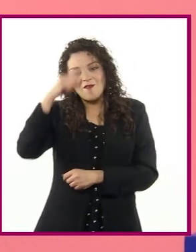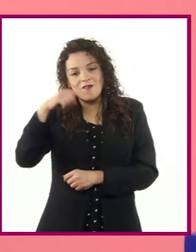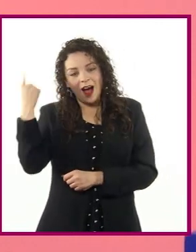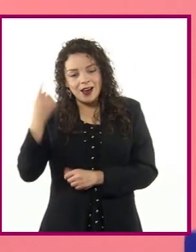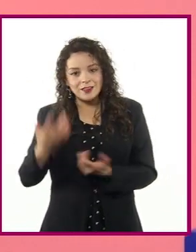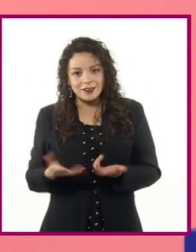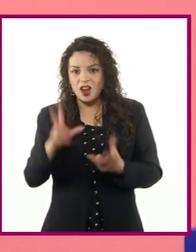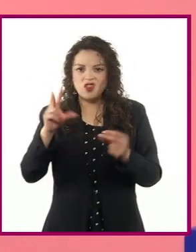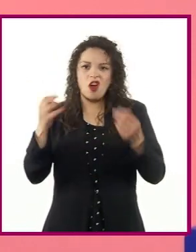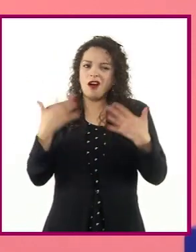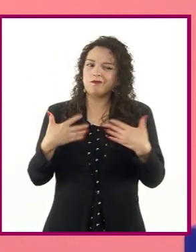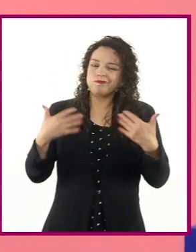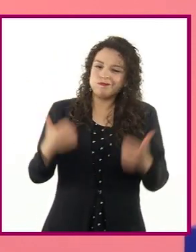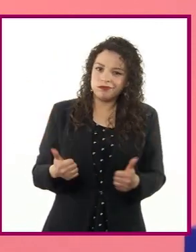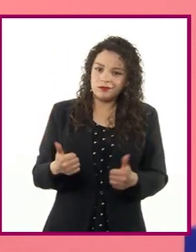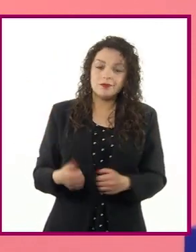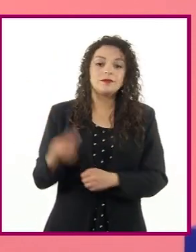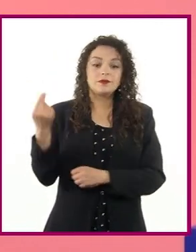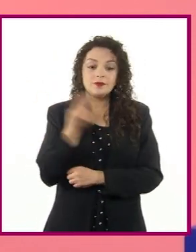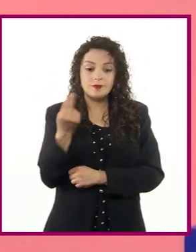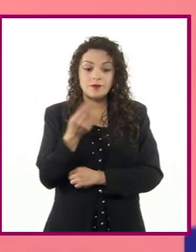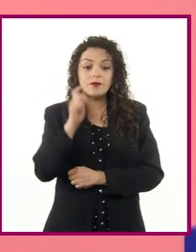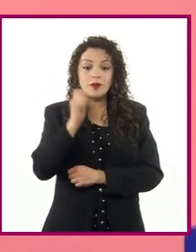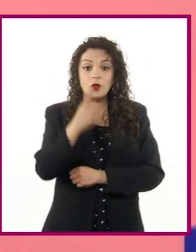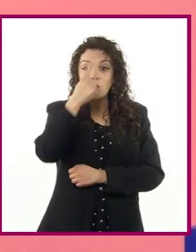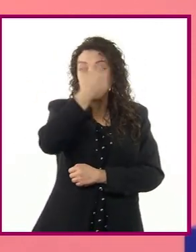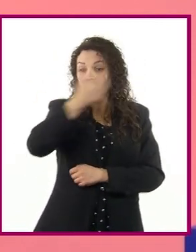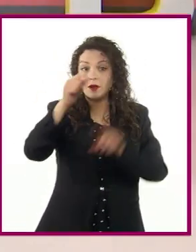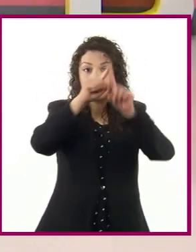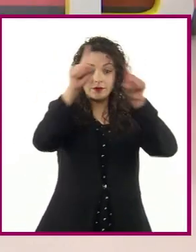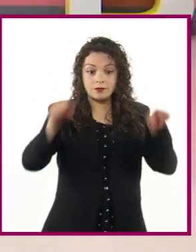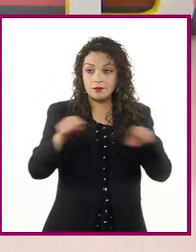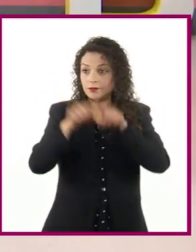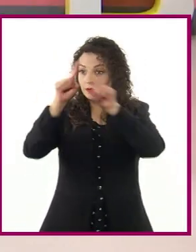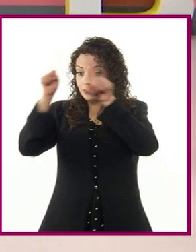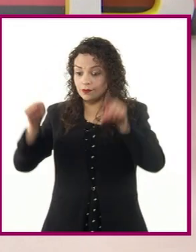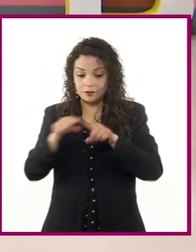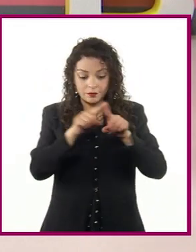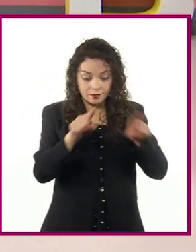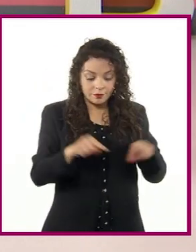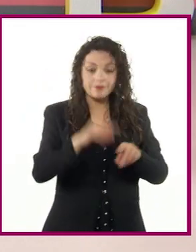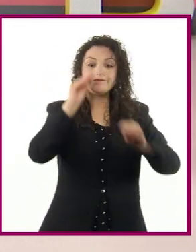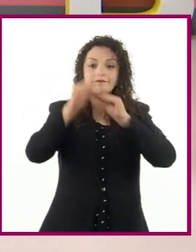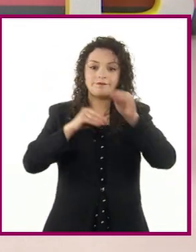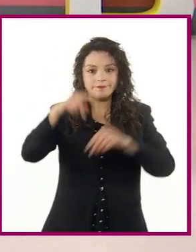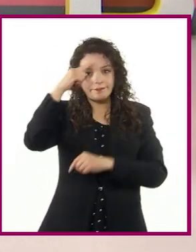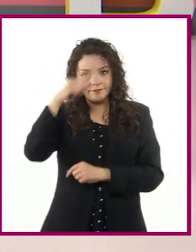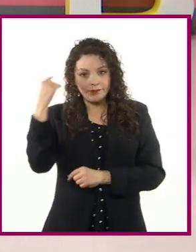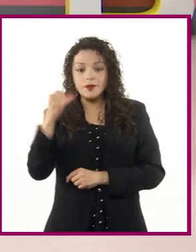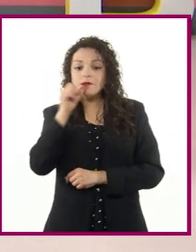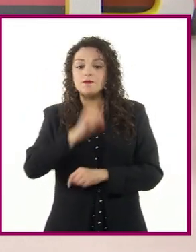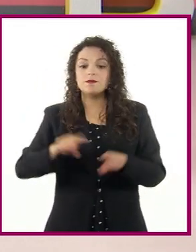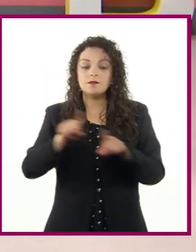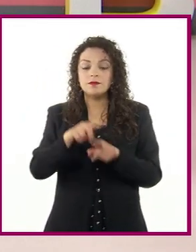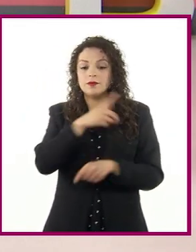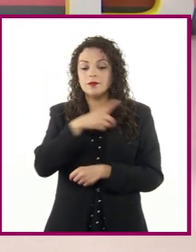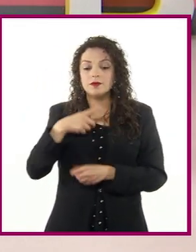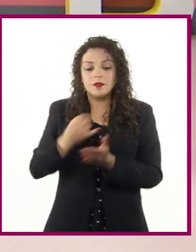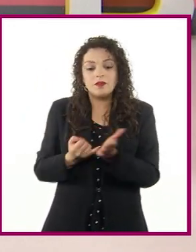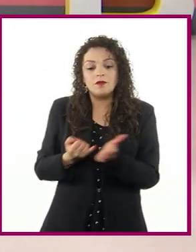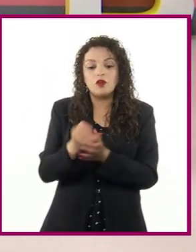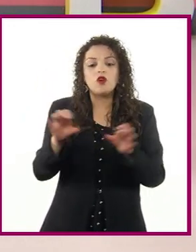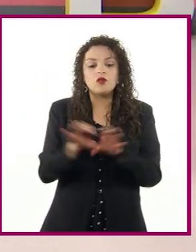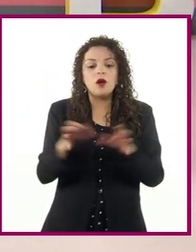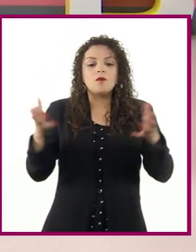pequeño cada una de las viñetas y páginas. Asimismo, se debe definir la composición de la página